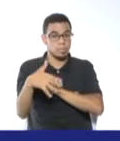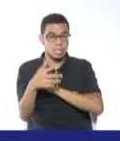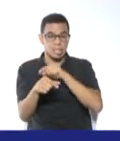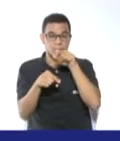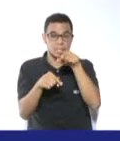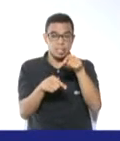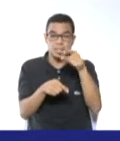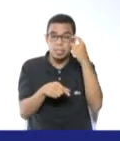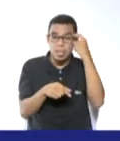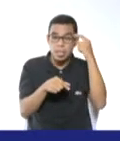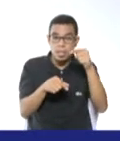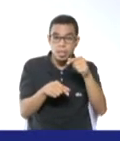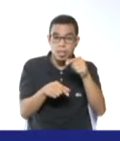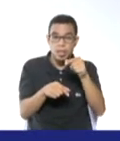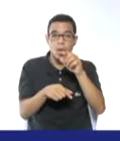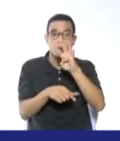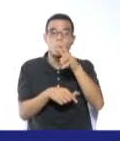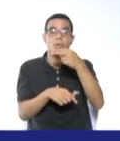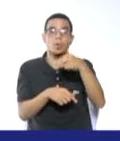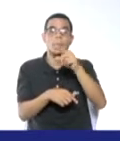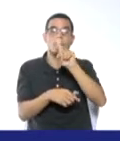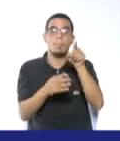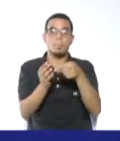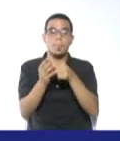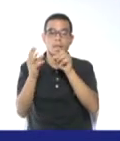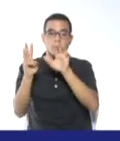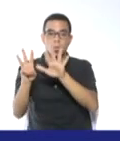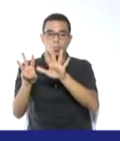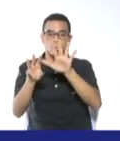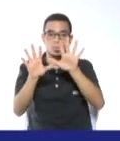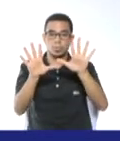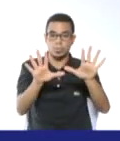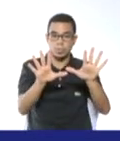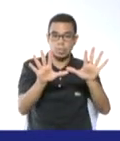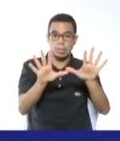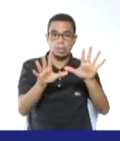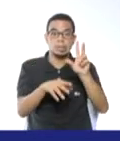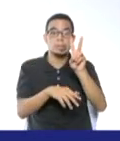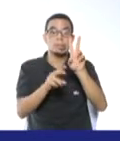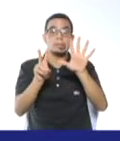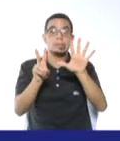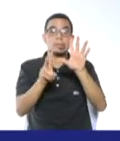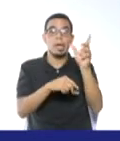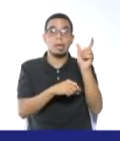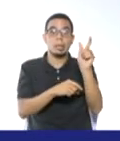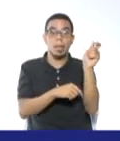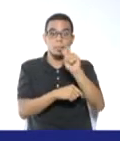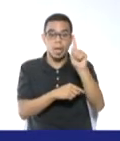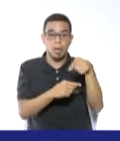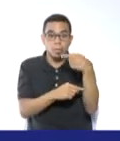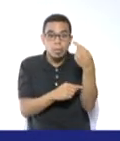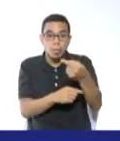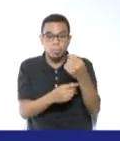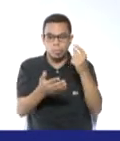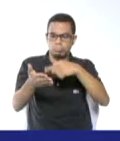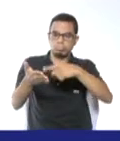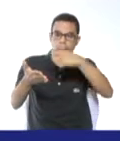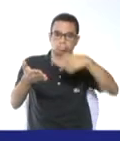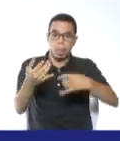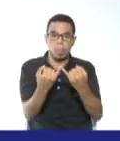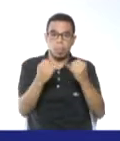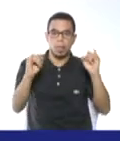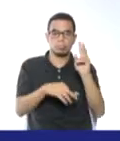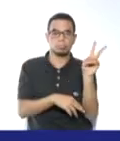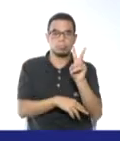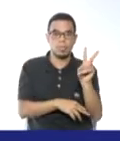evento histórico ocurrió el 4 de noviembre de 1810, 7 meses después de la proclama de la independencia de Venezuela, y que